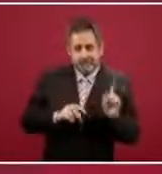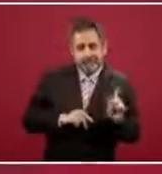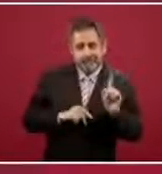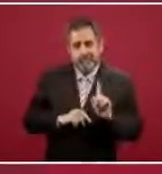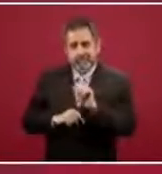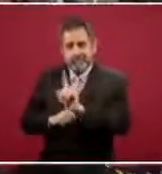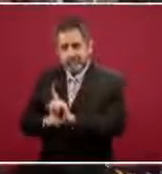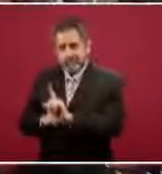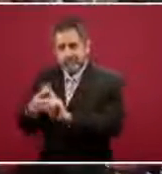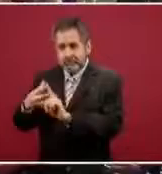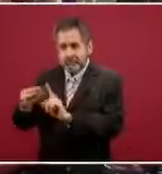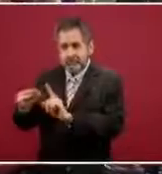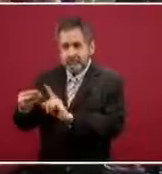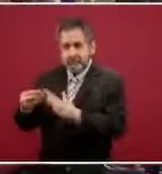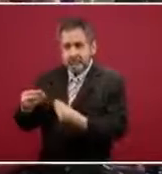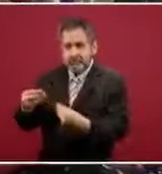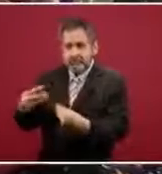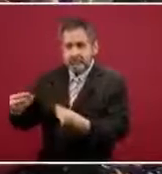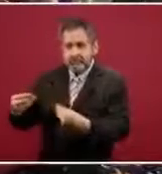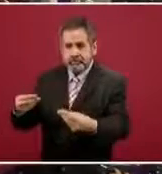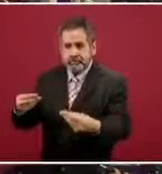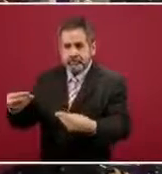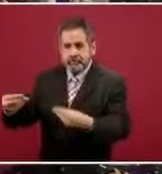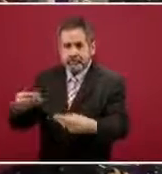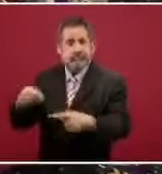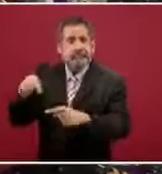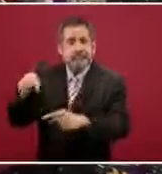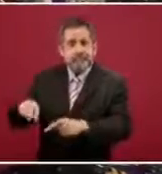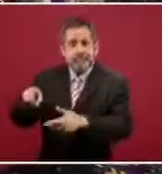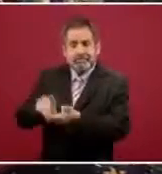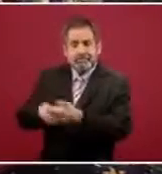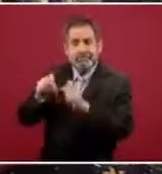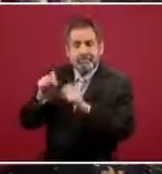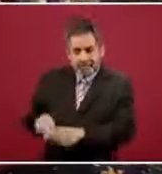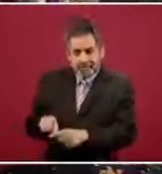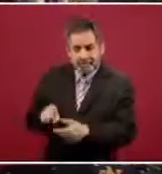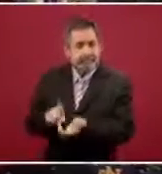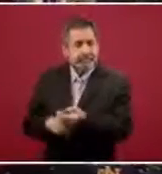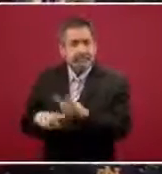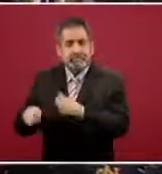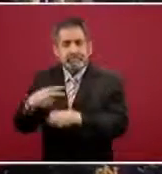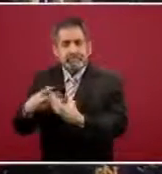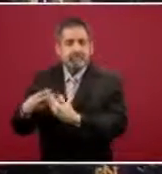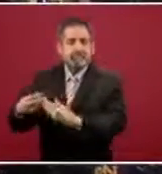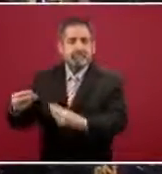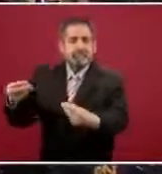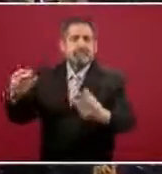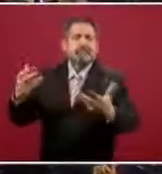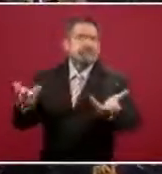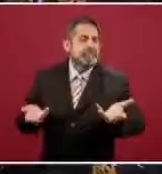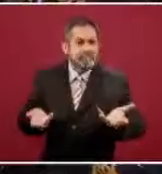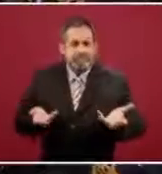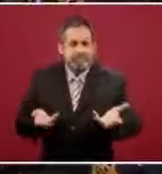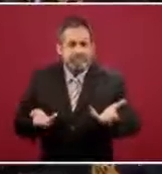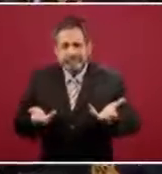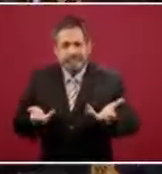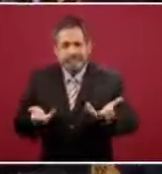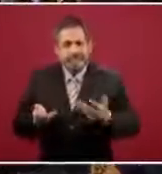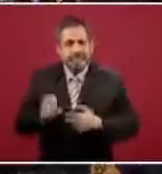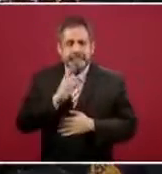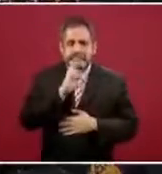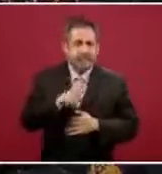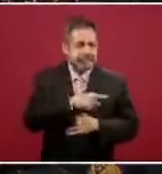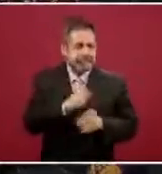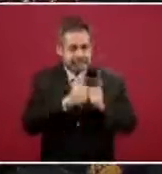estaba contagiante el propio hospital va a ser una fuente de contagios entonces al hacer esta